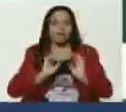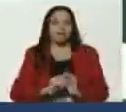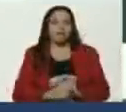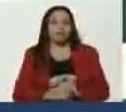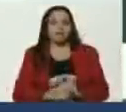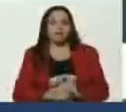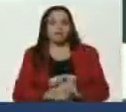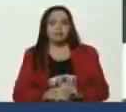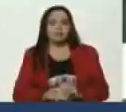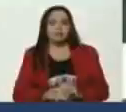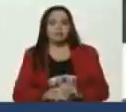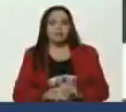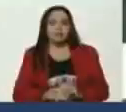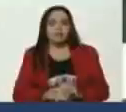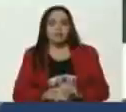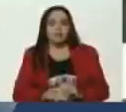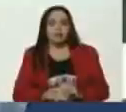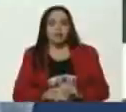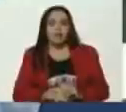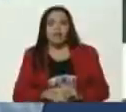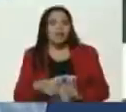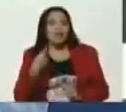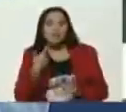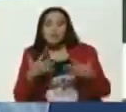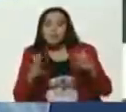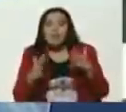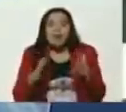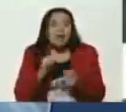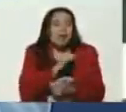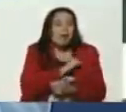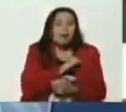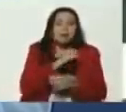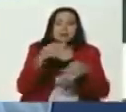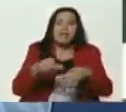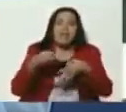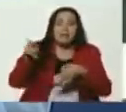Son muy cobardes, María. Muy cobardes.